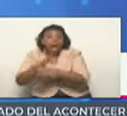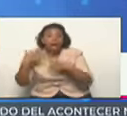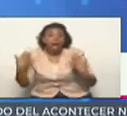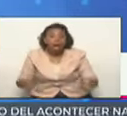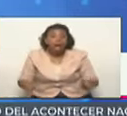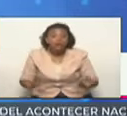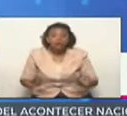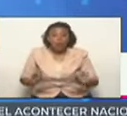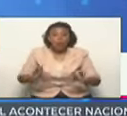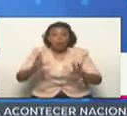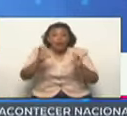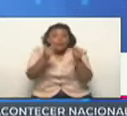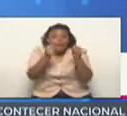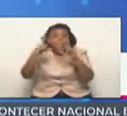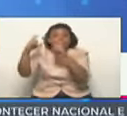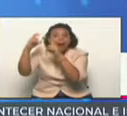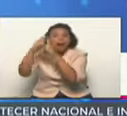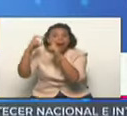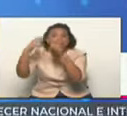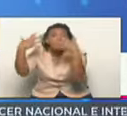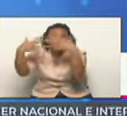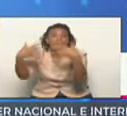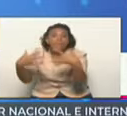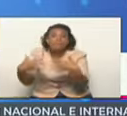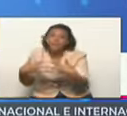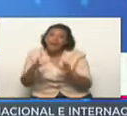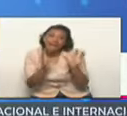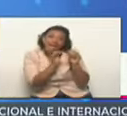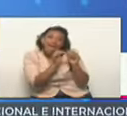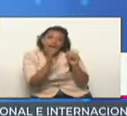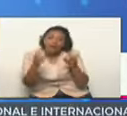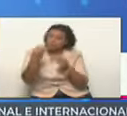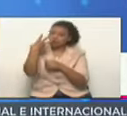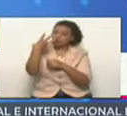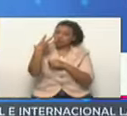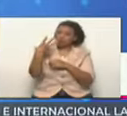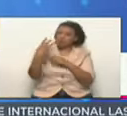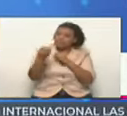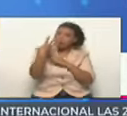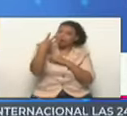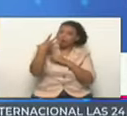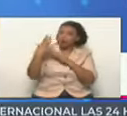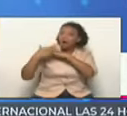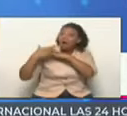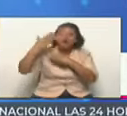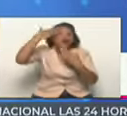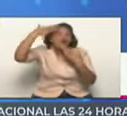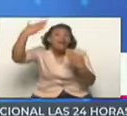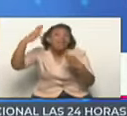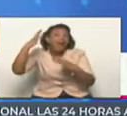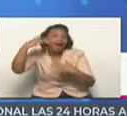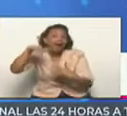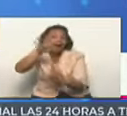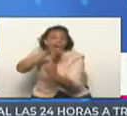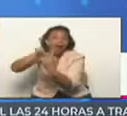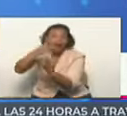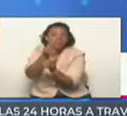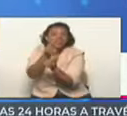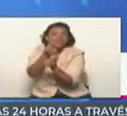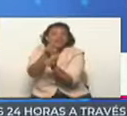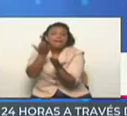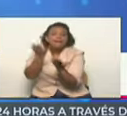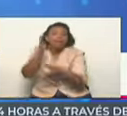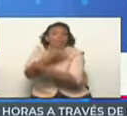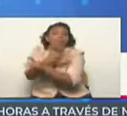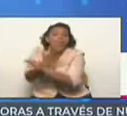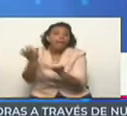unos chats que los muchachos están divirtiéndose y de repente en el chat se le mete a alguien y le ofrece dinero, le ofrece